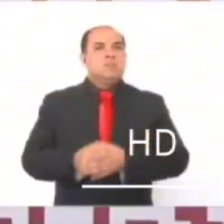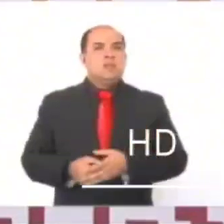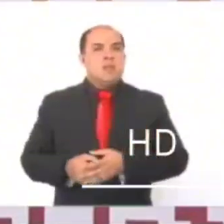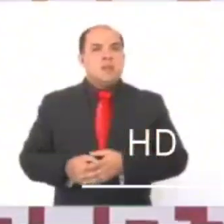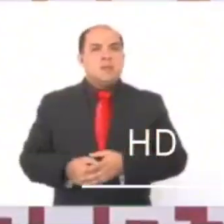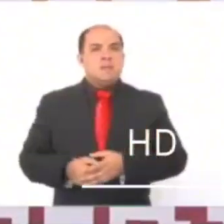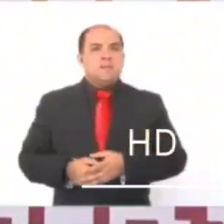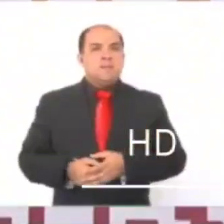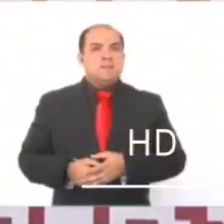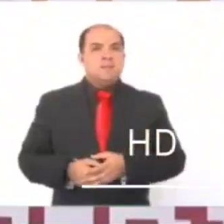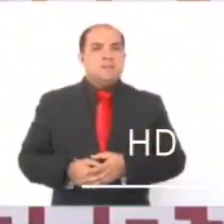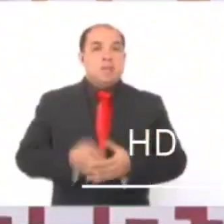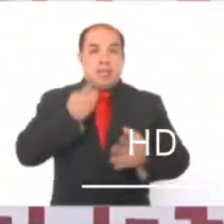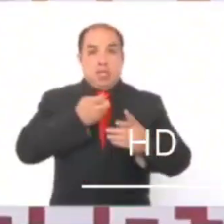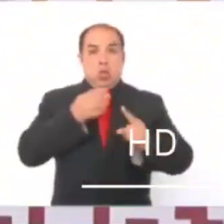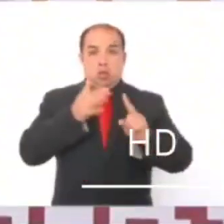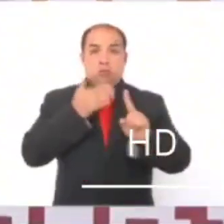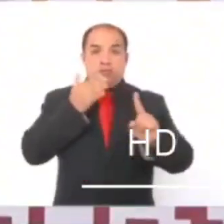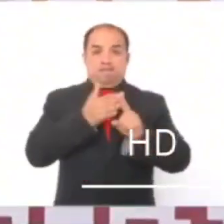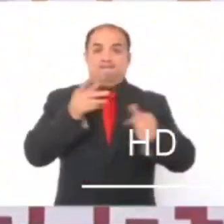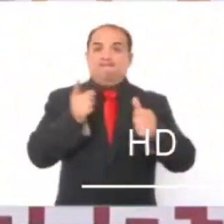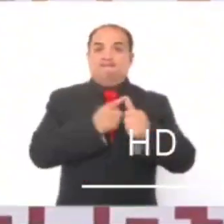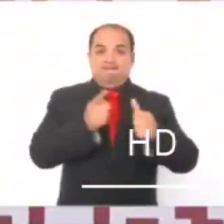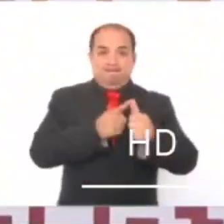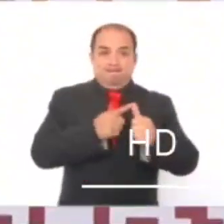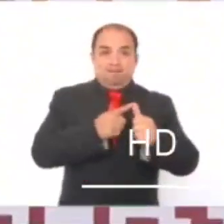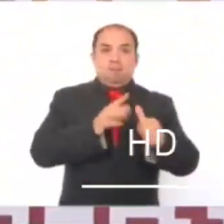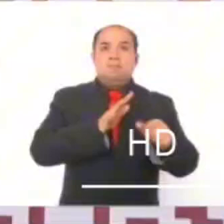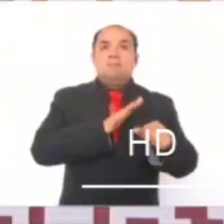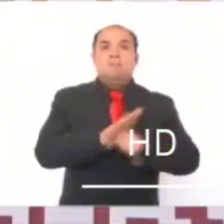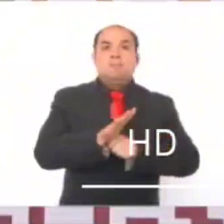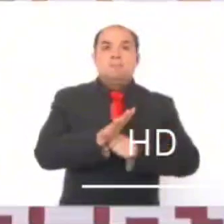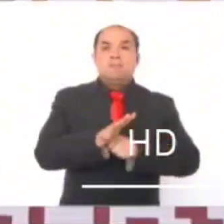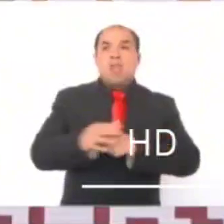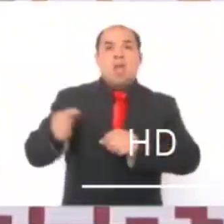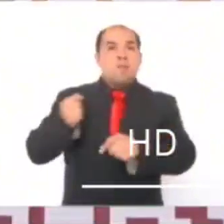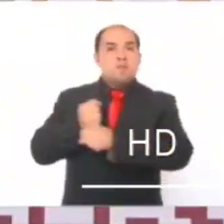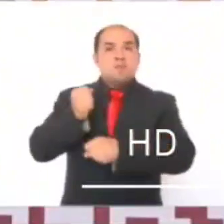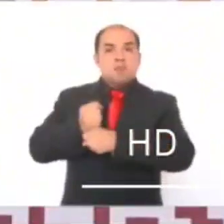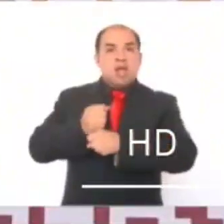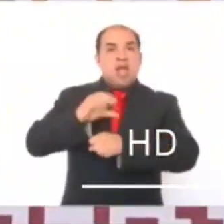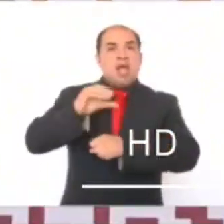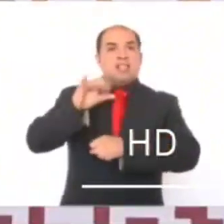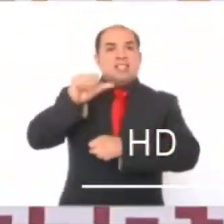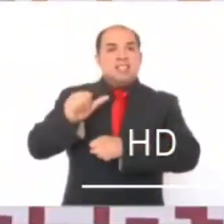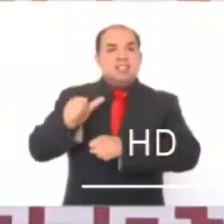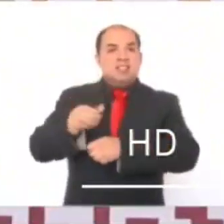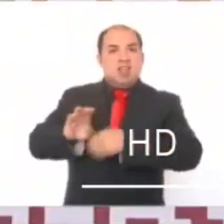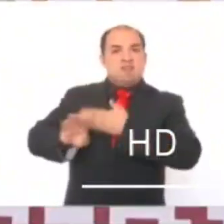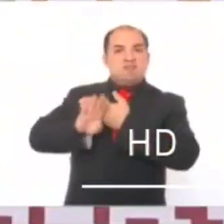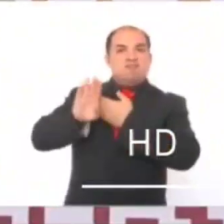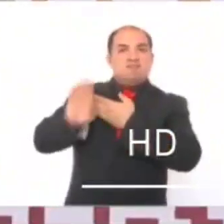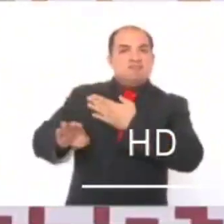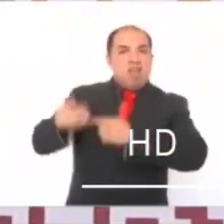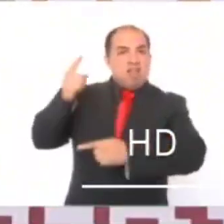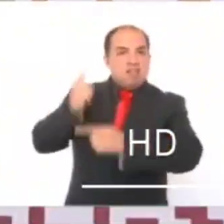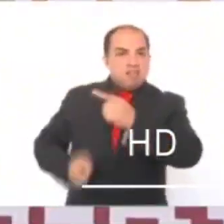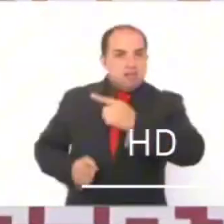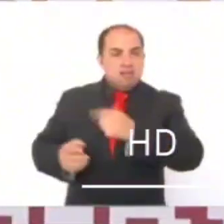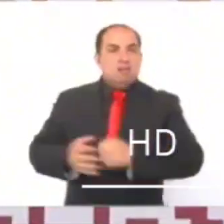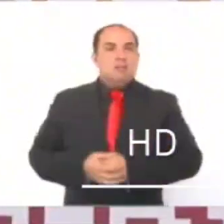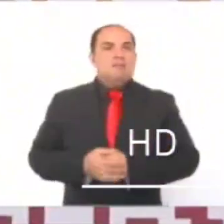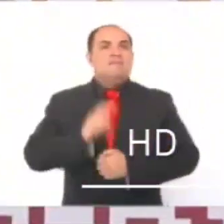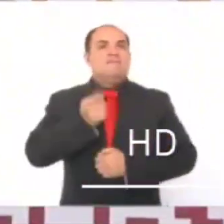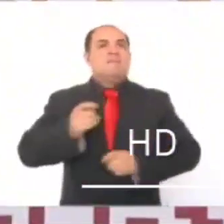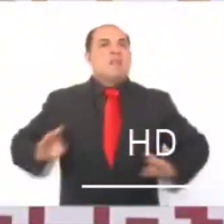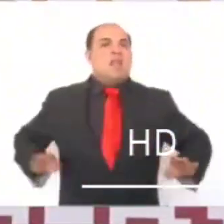ese debe de ser uno de los grandes objetivos que debemos de tener, combatir la violencia ácida, que se